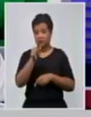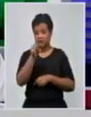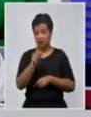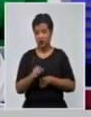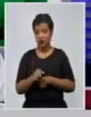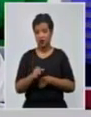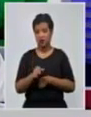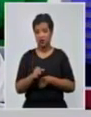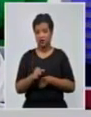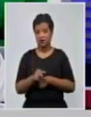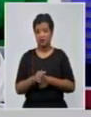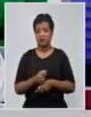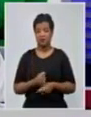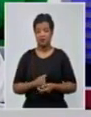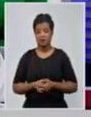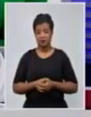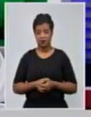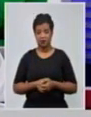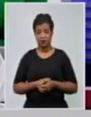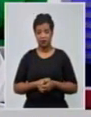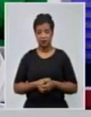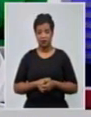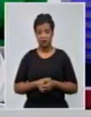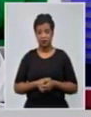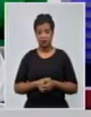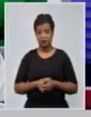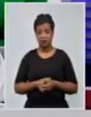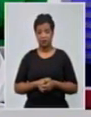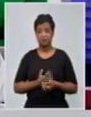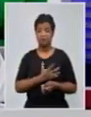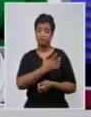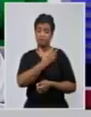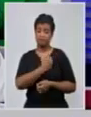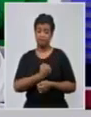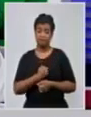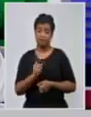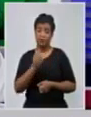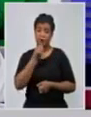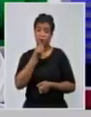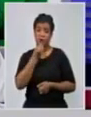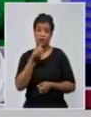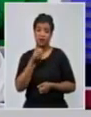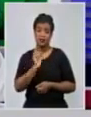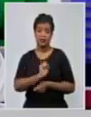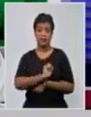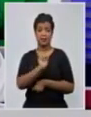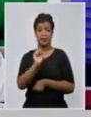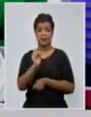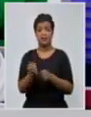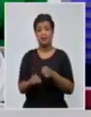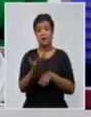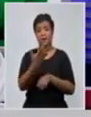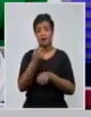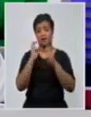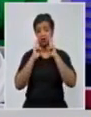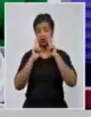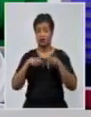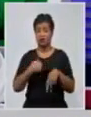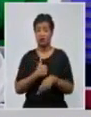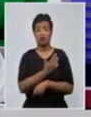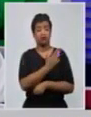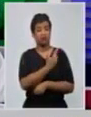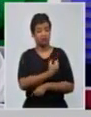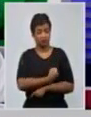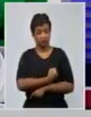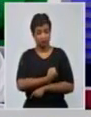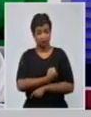se aplica para su recuperación, pero realmente no fueron efectivas. Lamentamos mucho, es